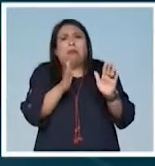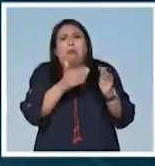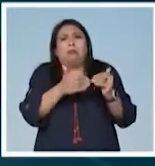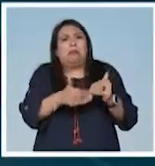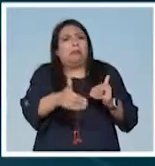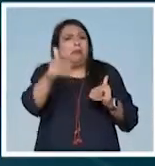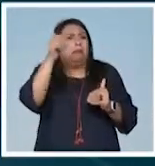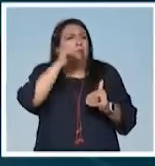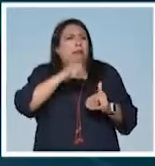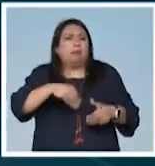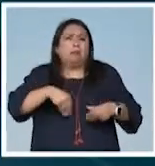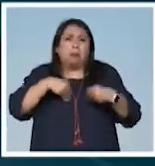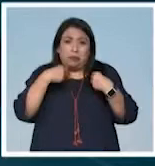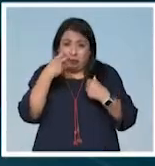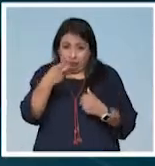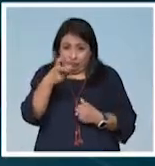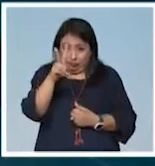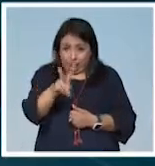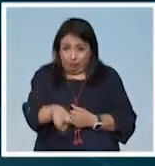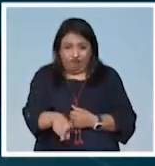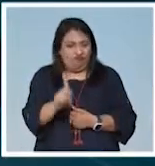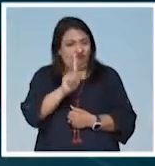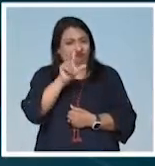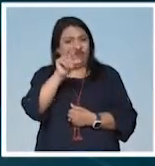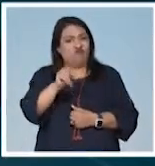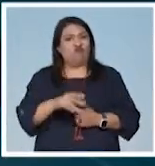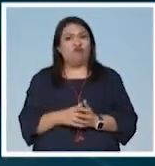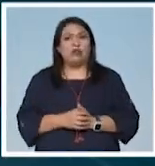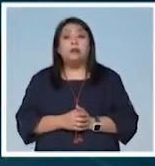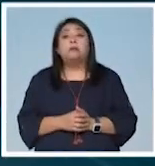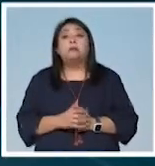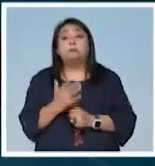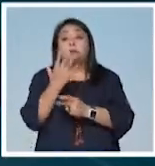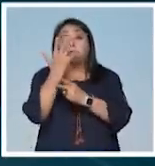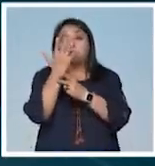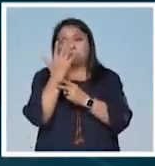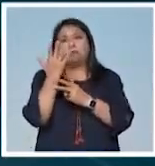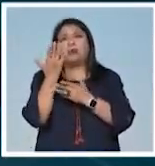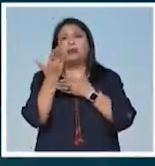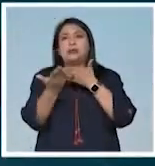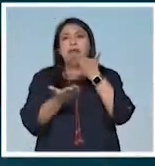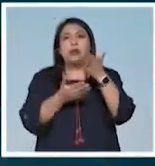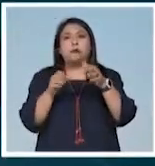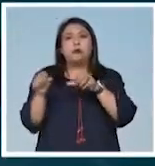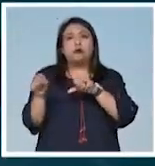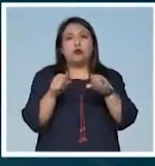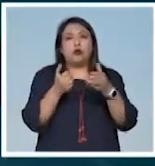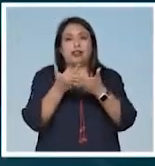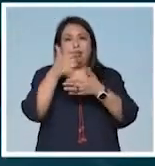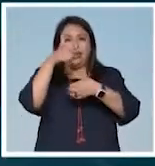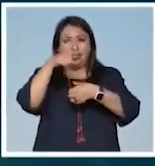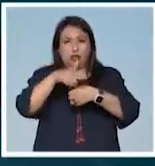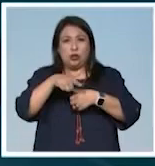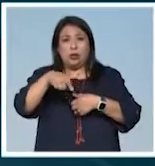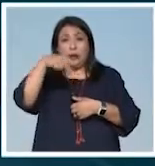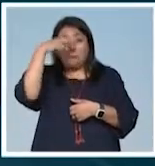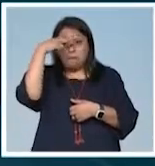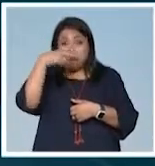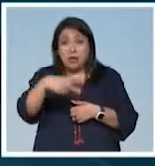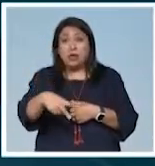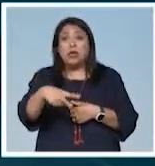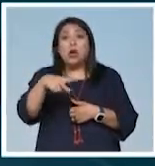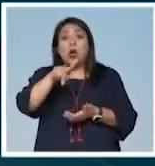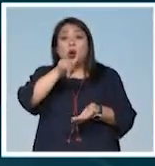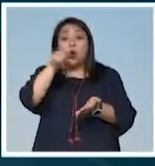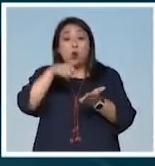su vida útil, lo cual no es cierto. No puede ser. De acuerdo con el Servicio Sismológico Nacional, México se encuentra